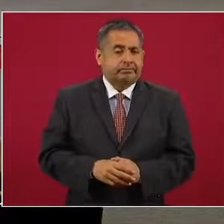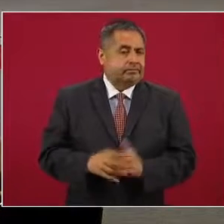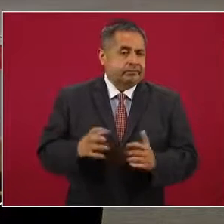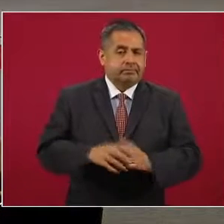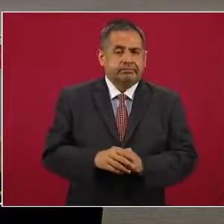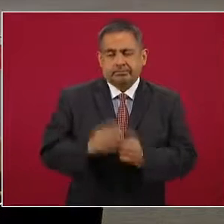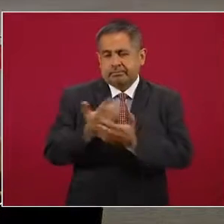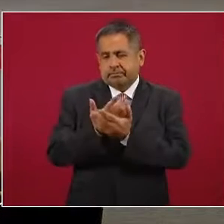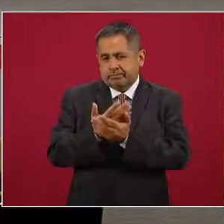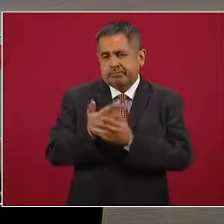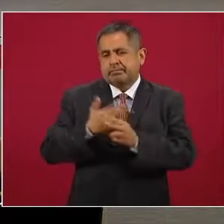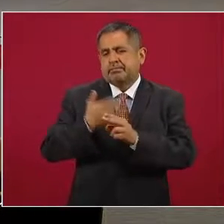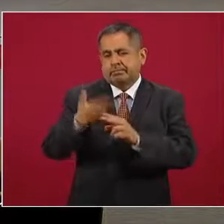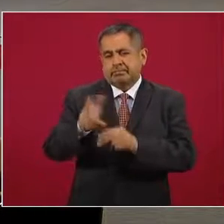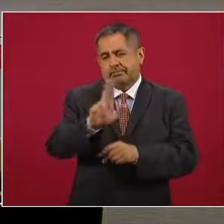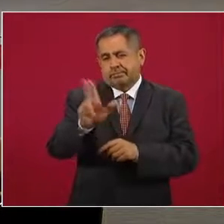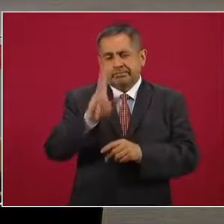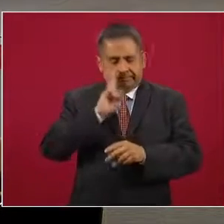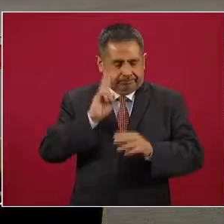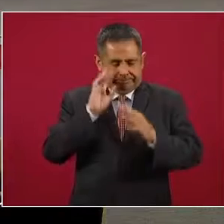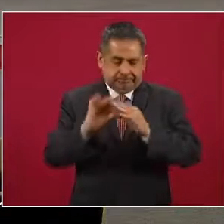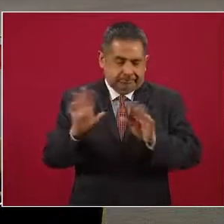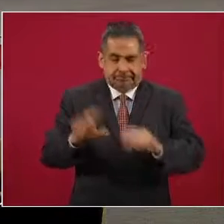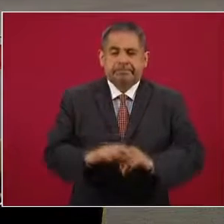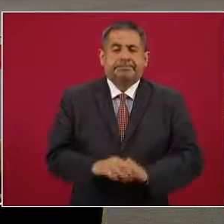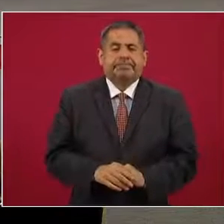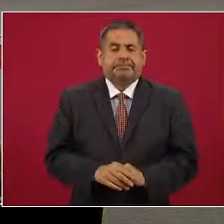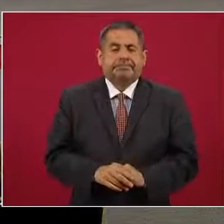mejor esperarnos al martes.